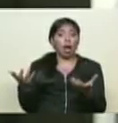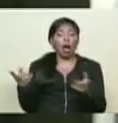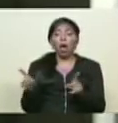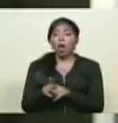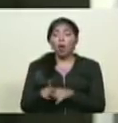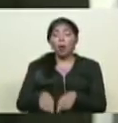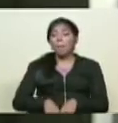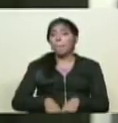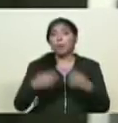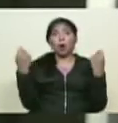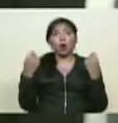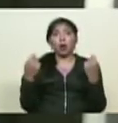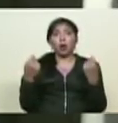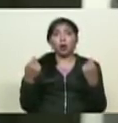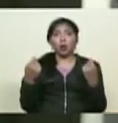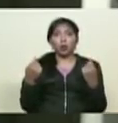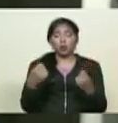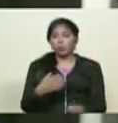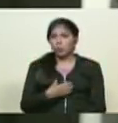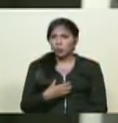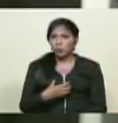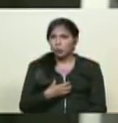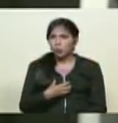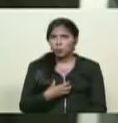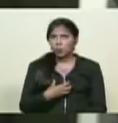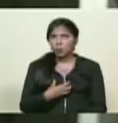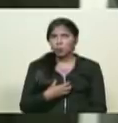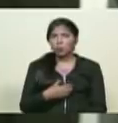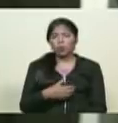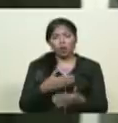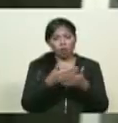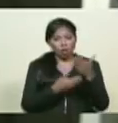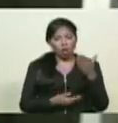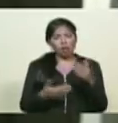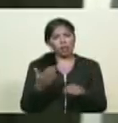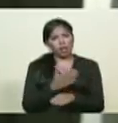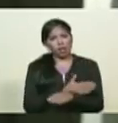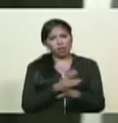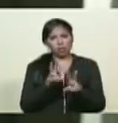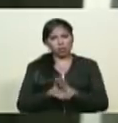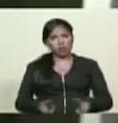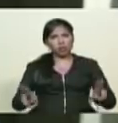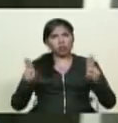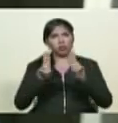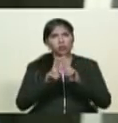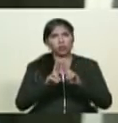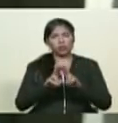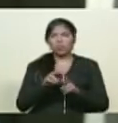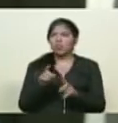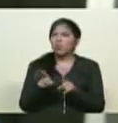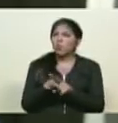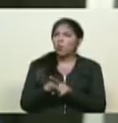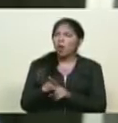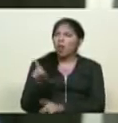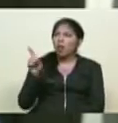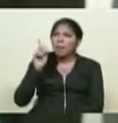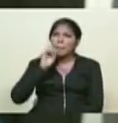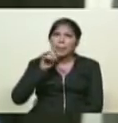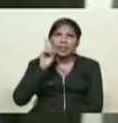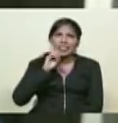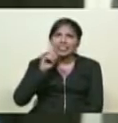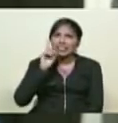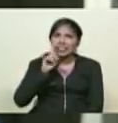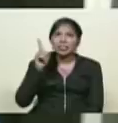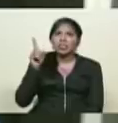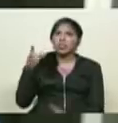de los propósitos y principios de la carta de las naciones unidas es una mentira de los eeuu